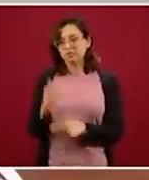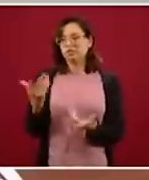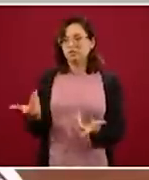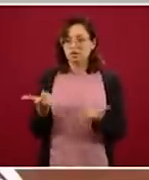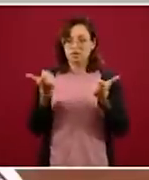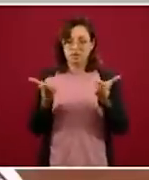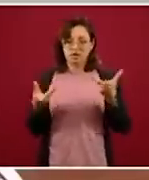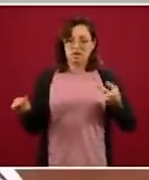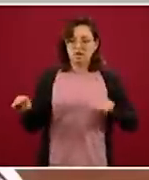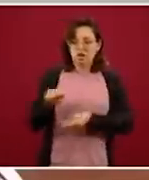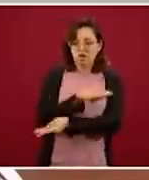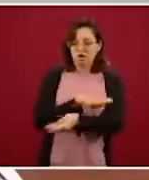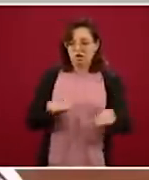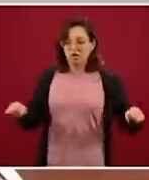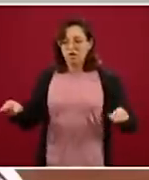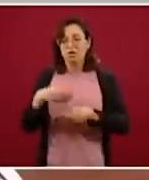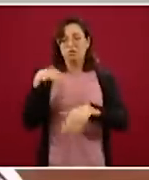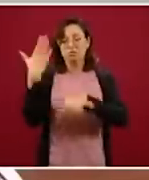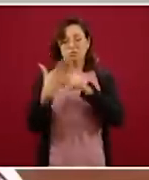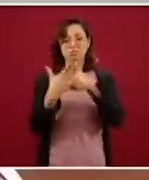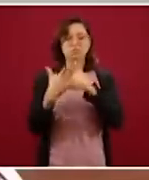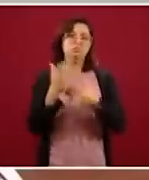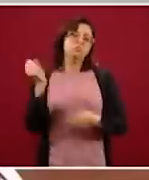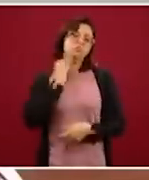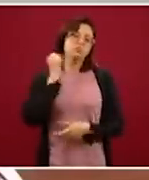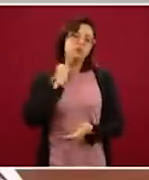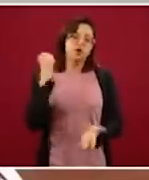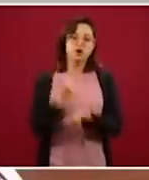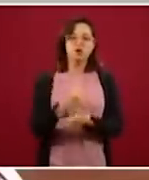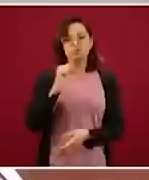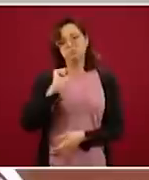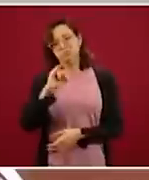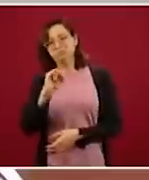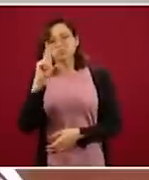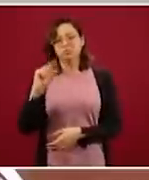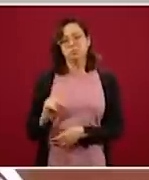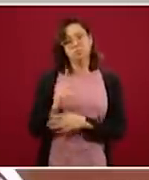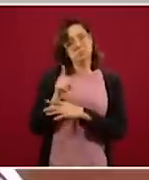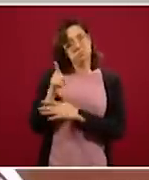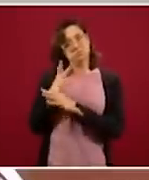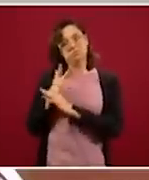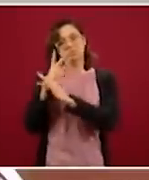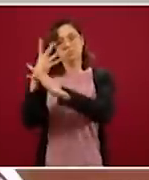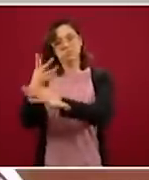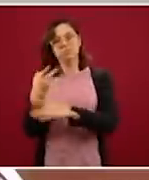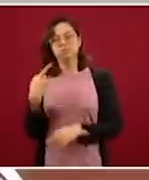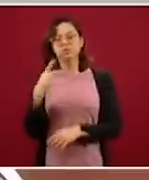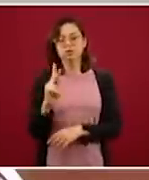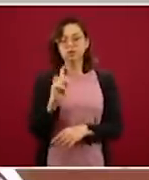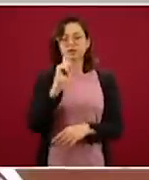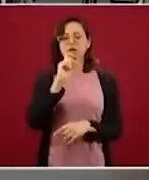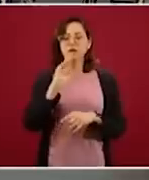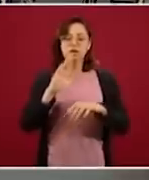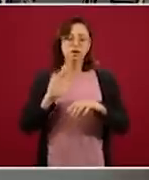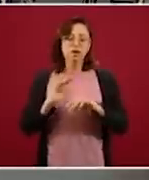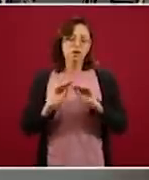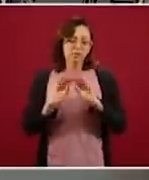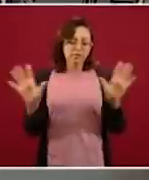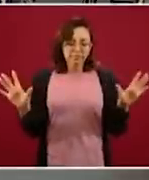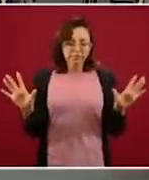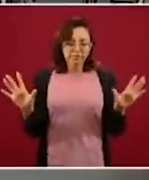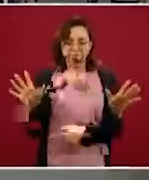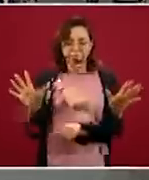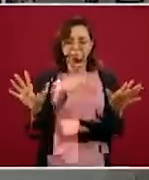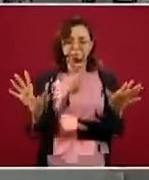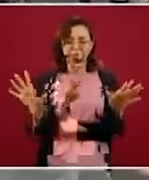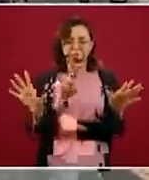Esto tendrá que definirlo el Senado si van a aprobar esa reforma o no. Pero evidentemente, de acuerdo